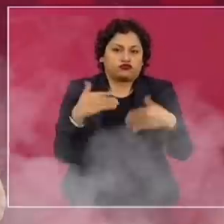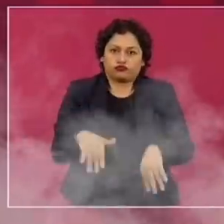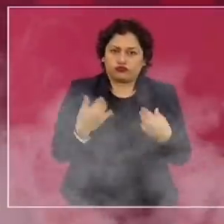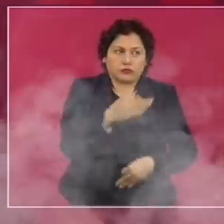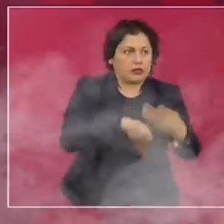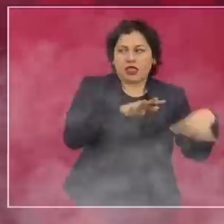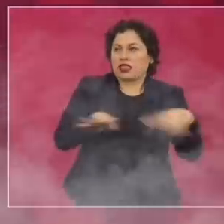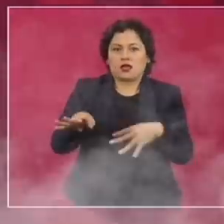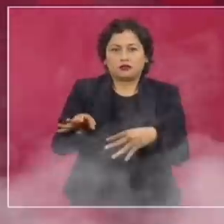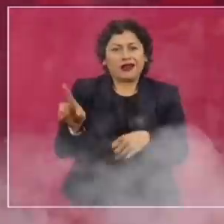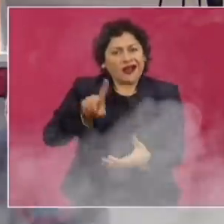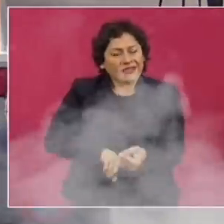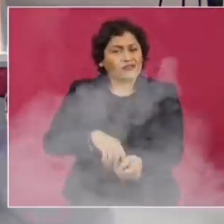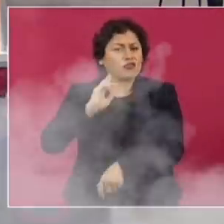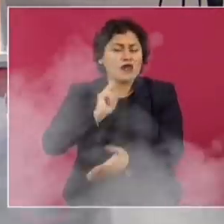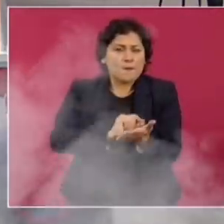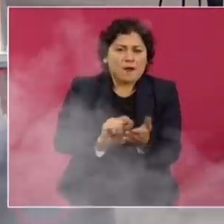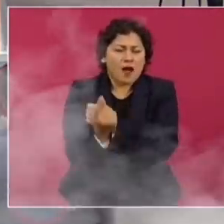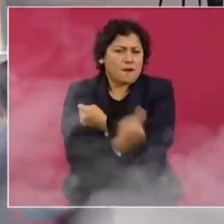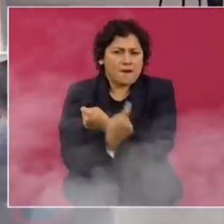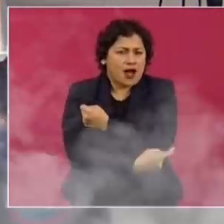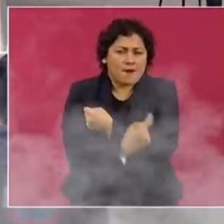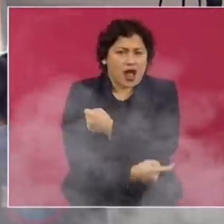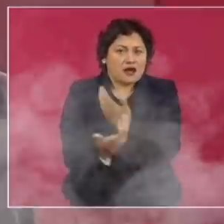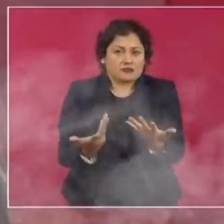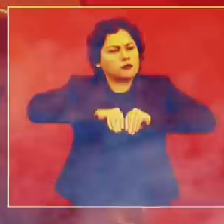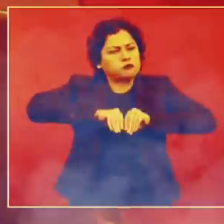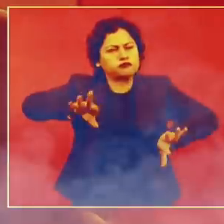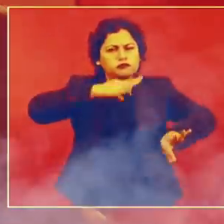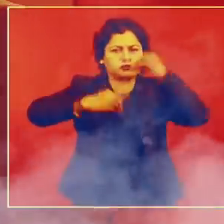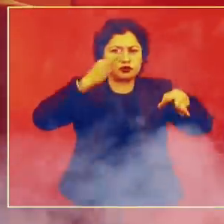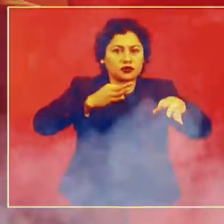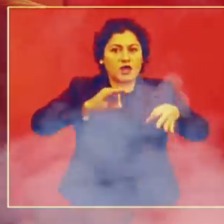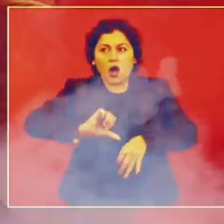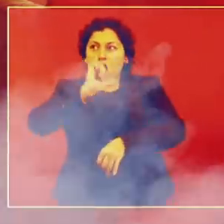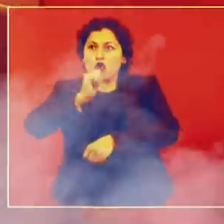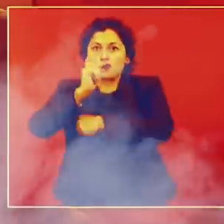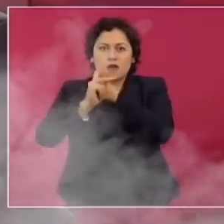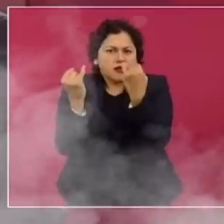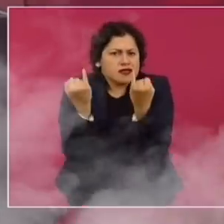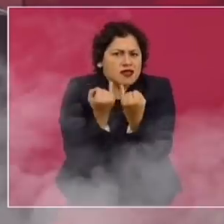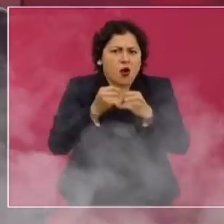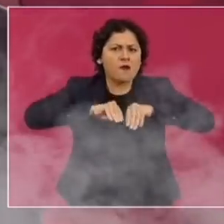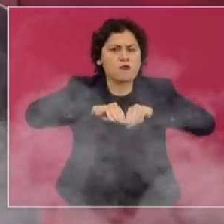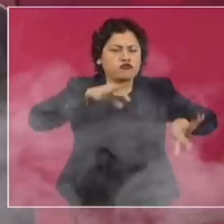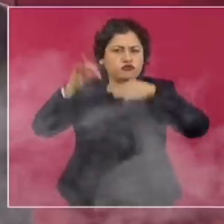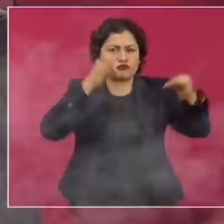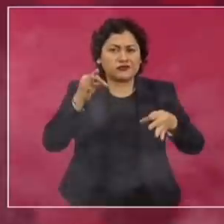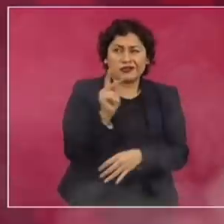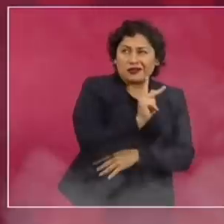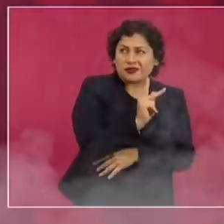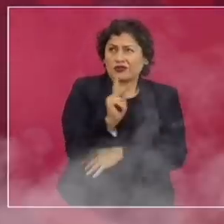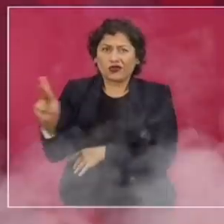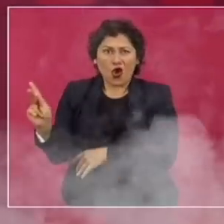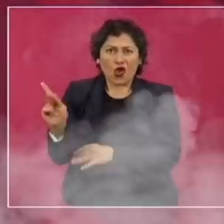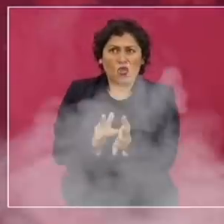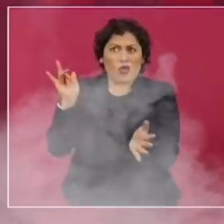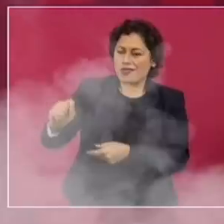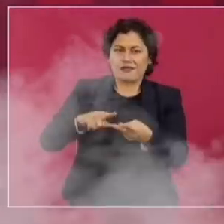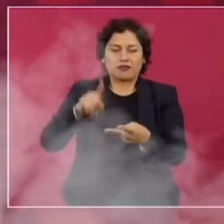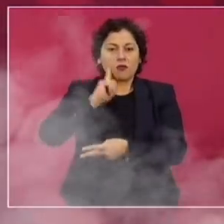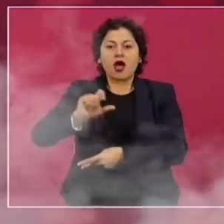Y robots. Y no solo Tren Topping, nacional, internacional. Y enseñaron el cobre todos. No solo Loret, sino